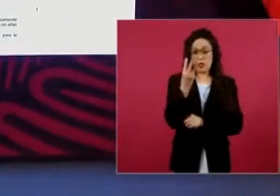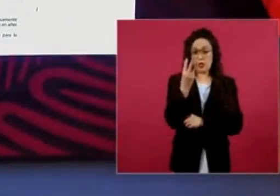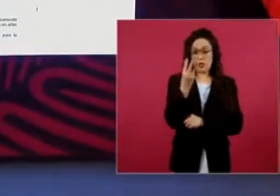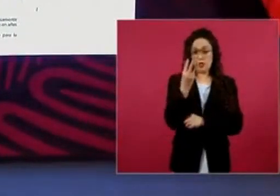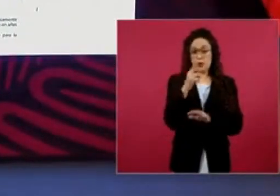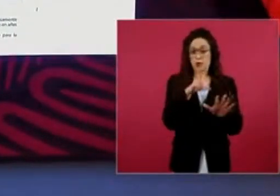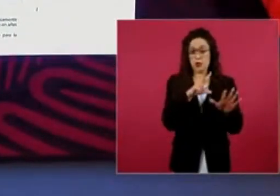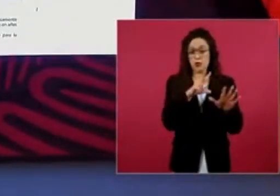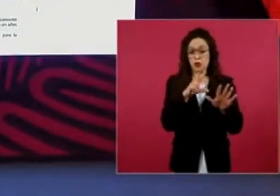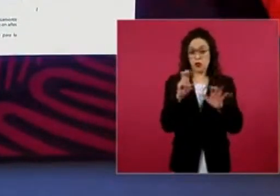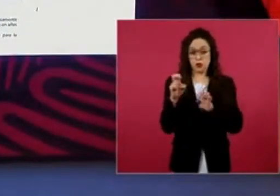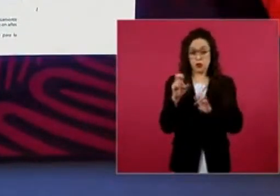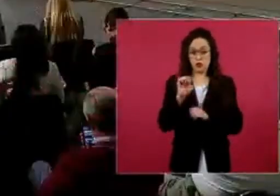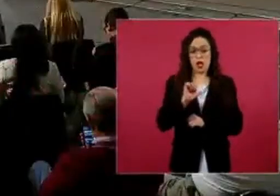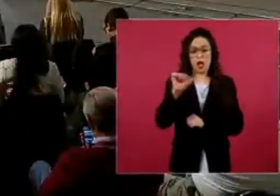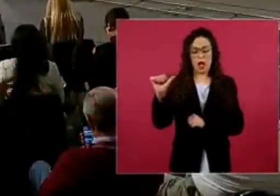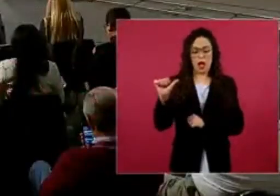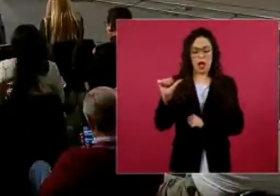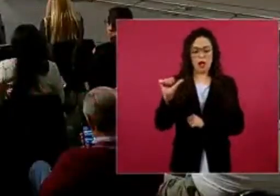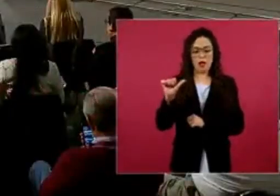3.817 a 4.33,